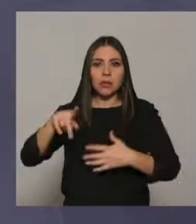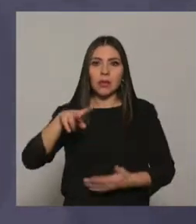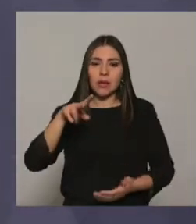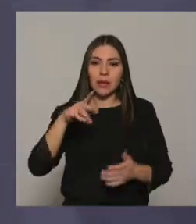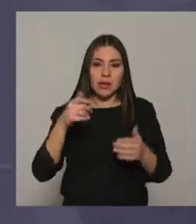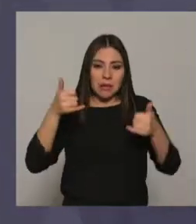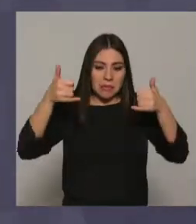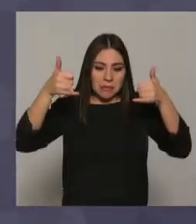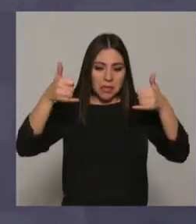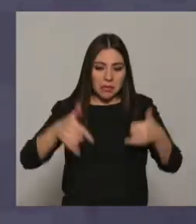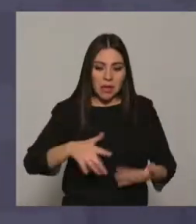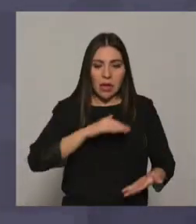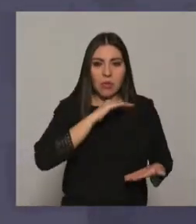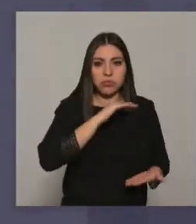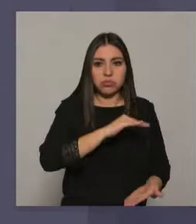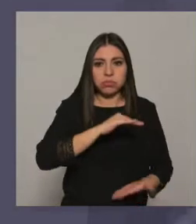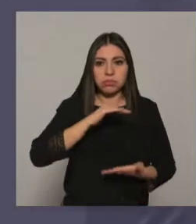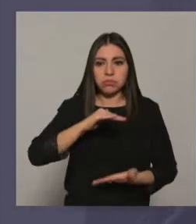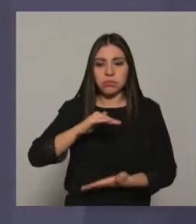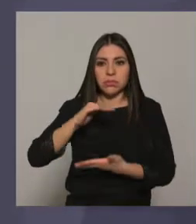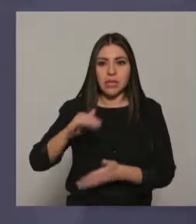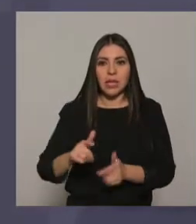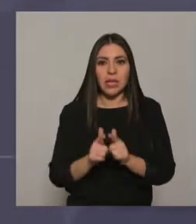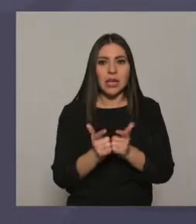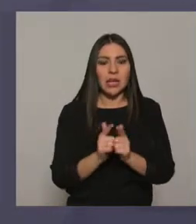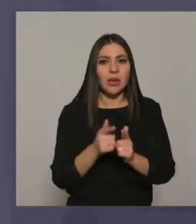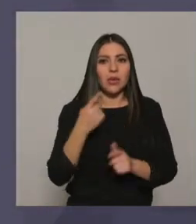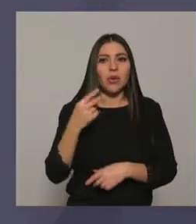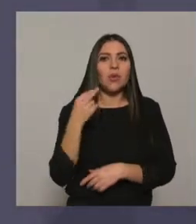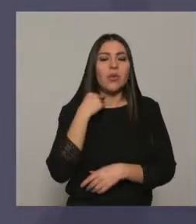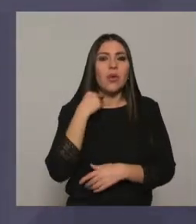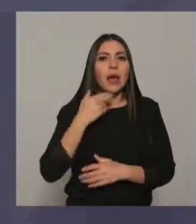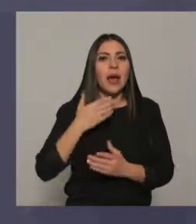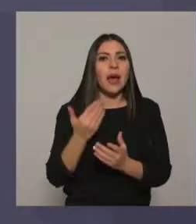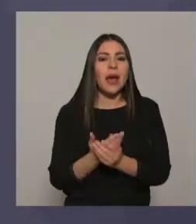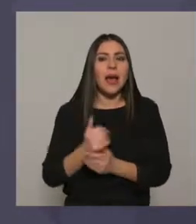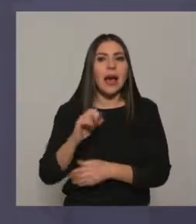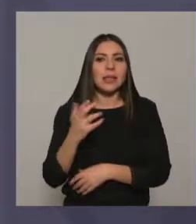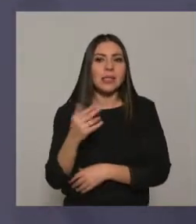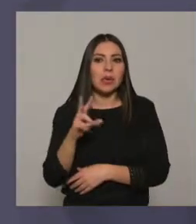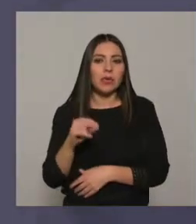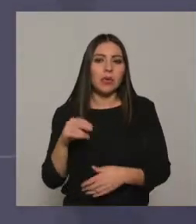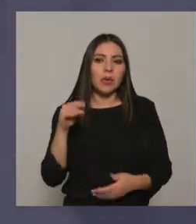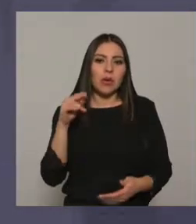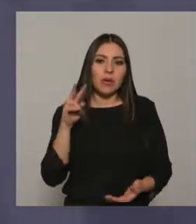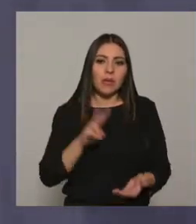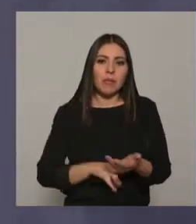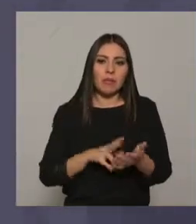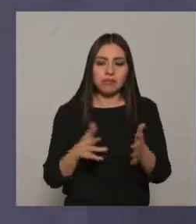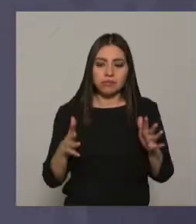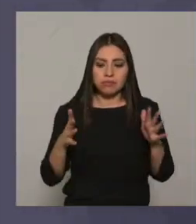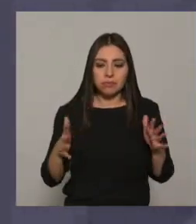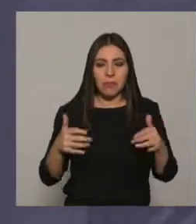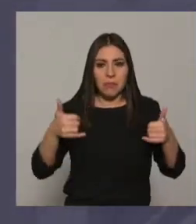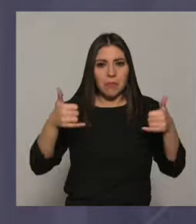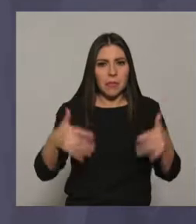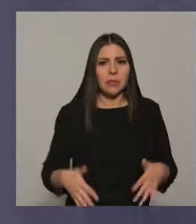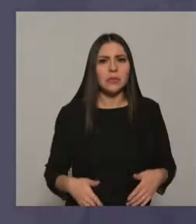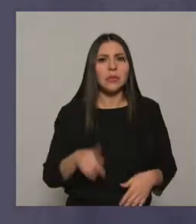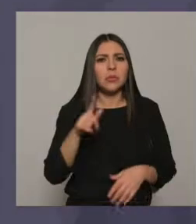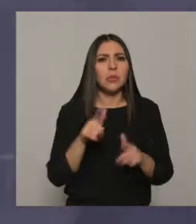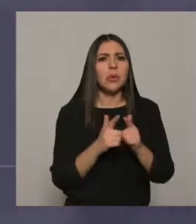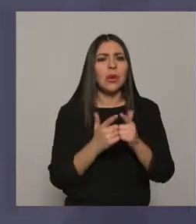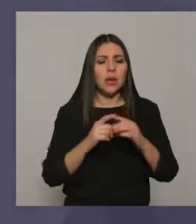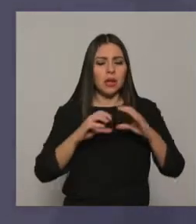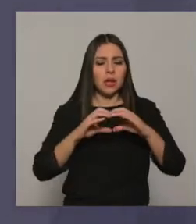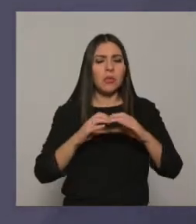pesados, que ese es otro gran tema, ¿no? Los libros del Archivo Notarías, pues los que tienen todavía, pues son unos libros enormes. ¿Cuánto pesa cada libro? Pues más o menos